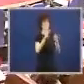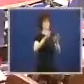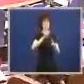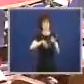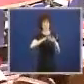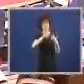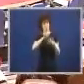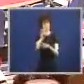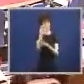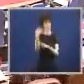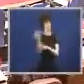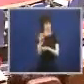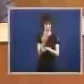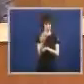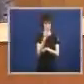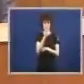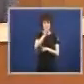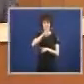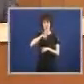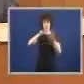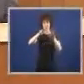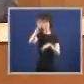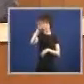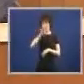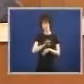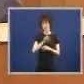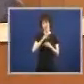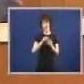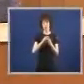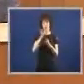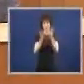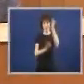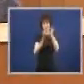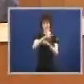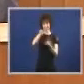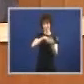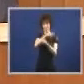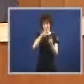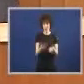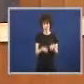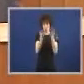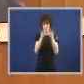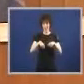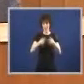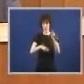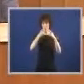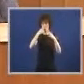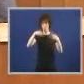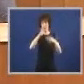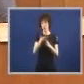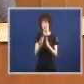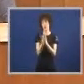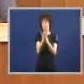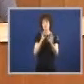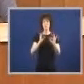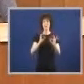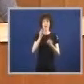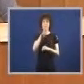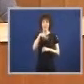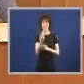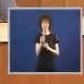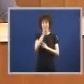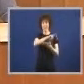éxito, porque o 3,7% en taxa interanual na que está crecendo o gasto público é unha das razóns que explican que o PIB en Galicia medre en taxas similares ao do resto